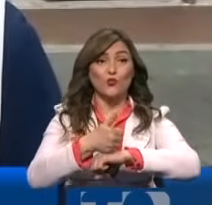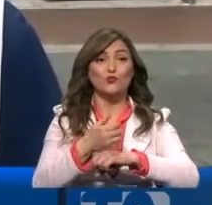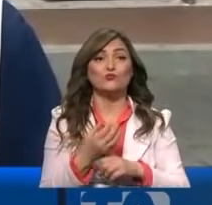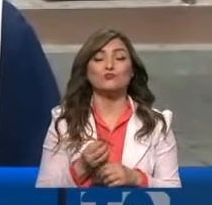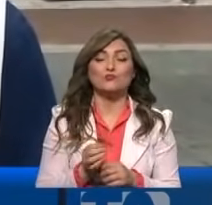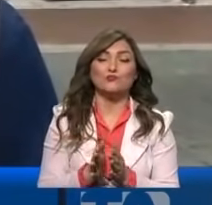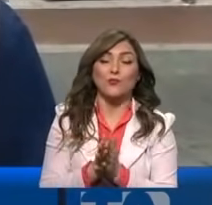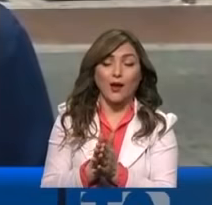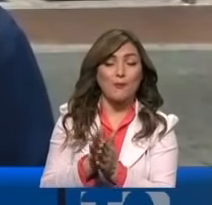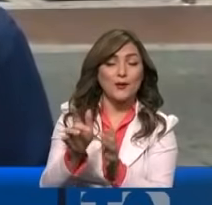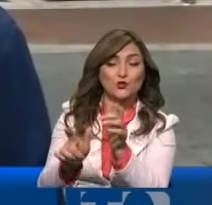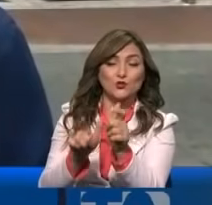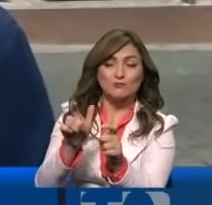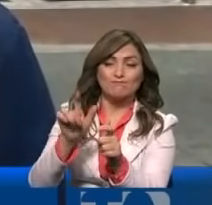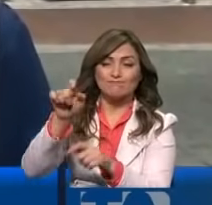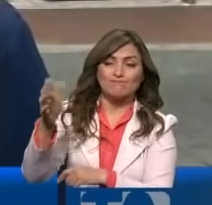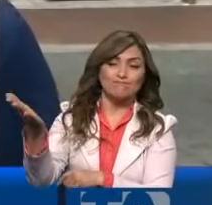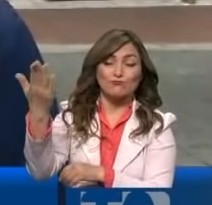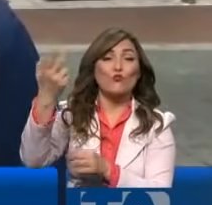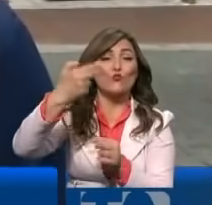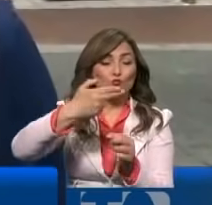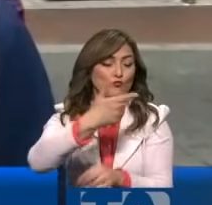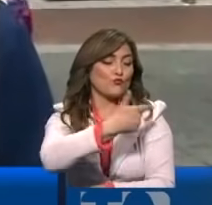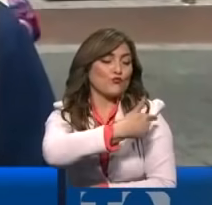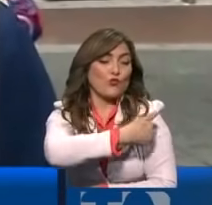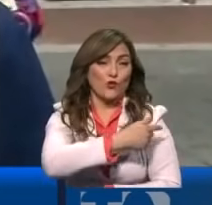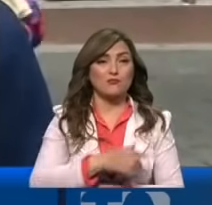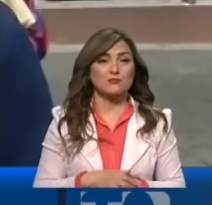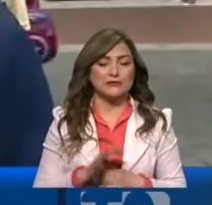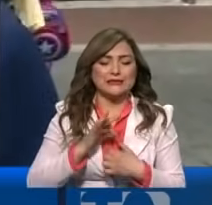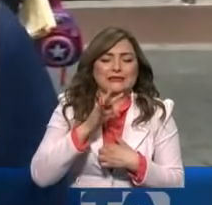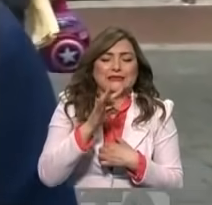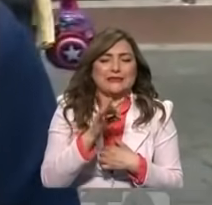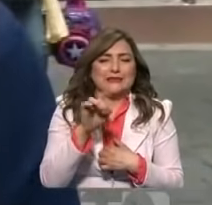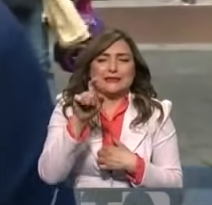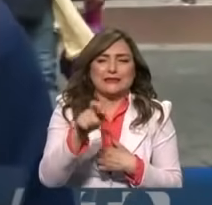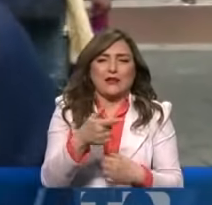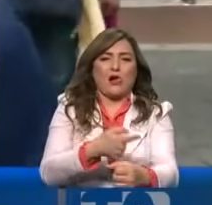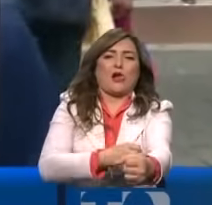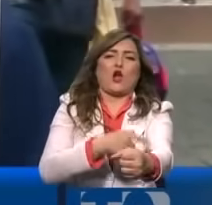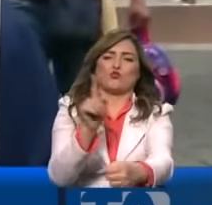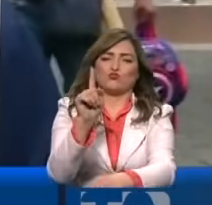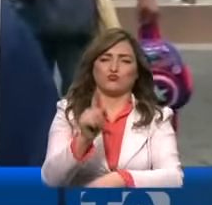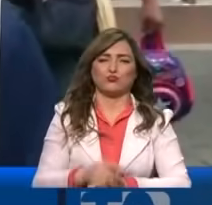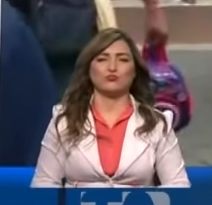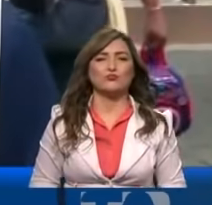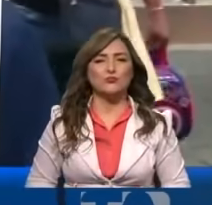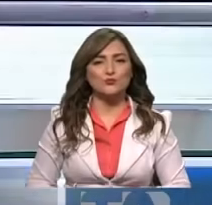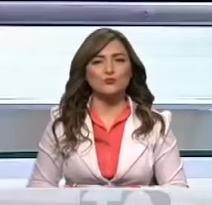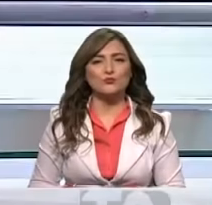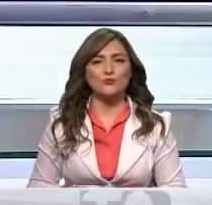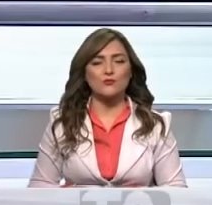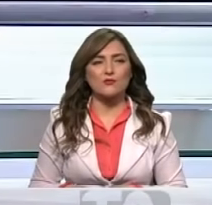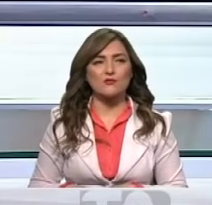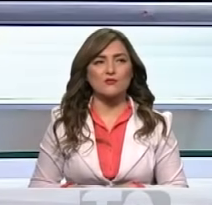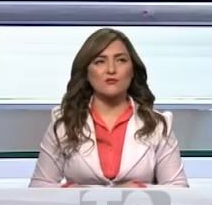la ciudadanía debe acudir a vacunarse para que en caso de infectarse no necesiten ser hospitalizados.